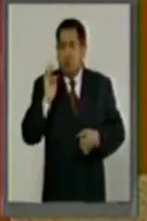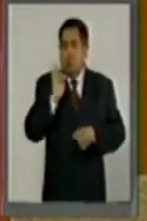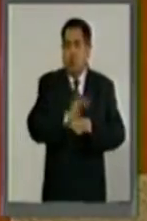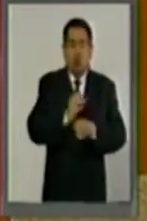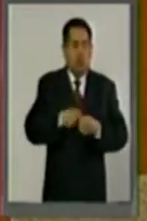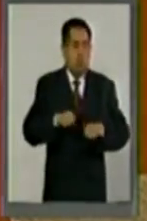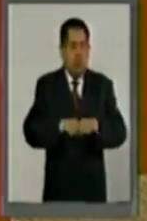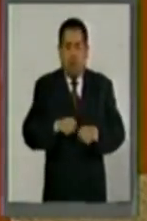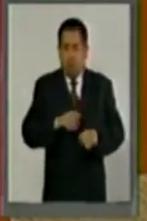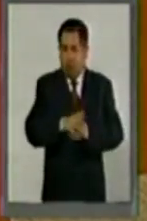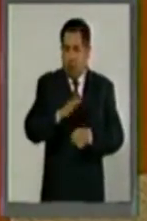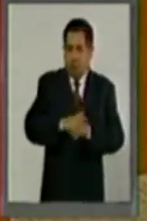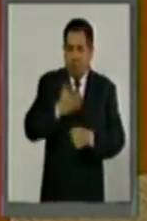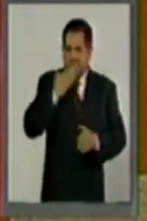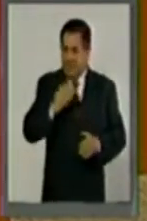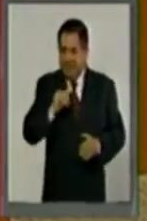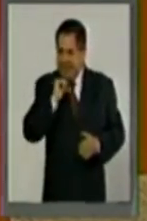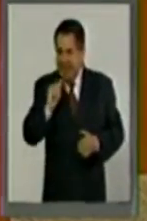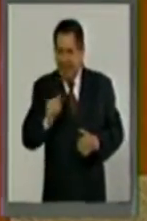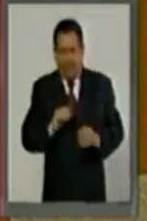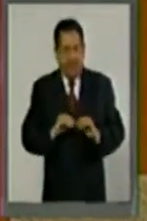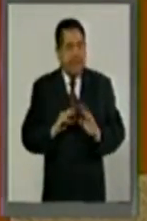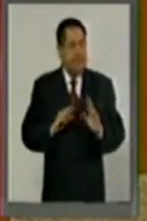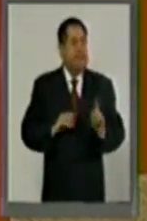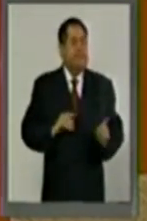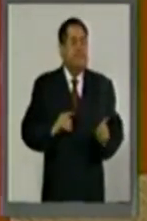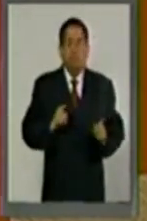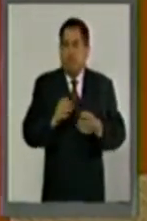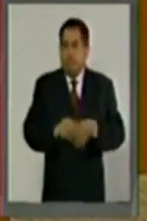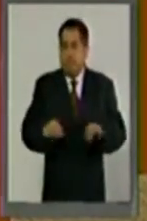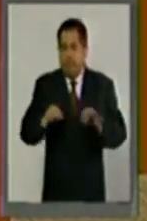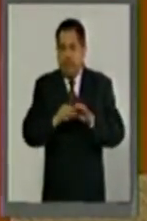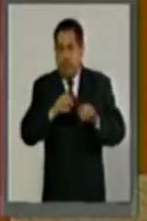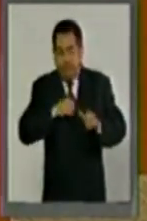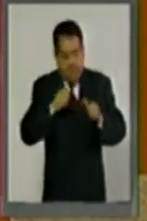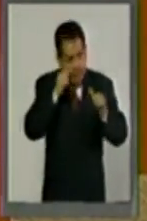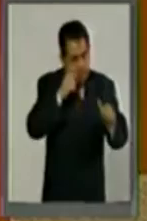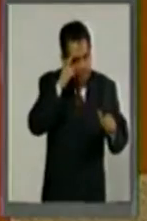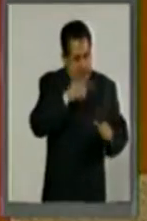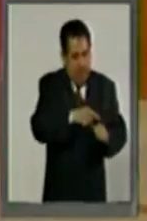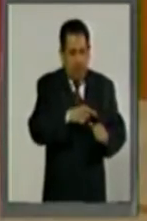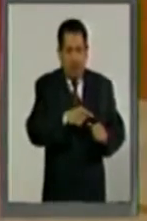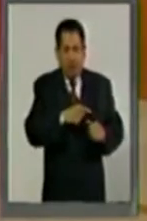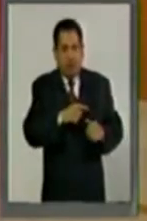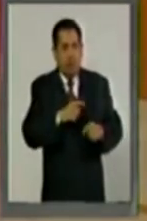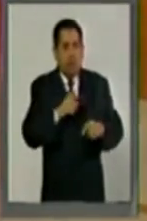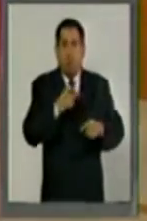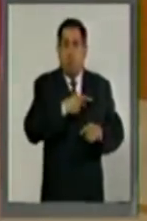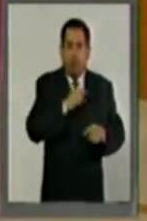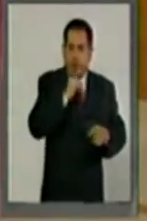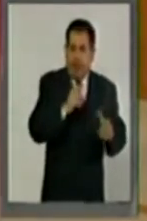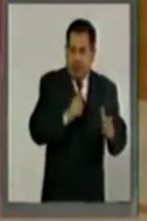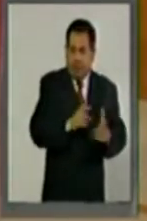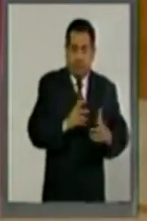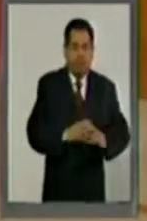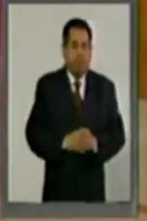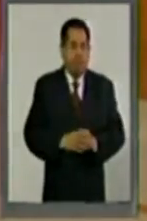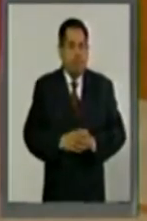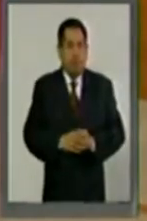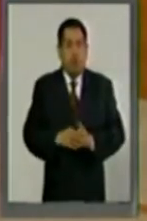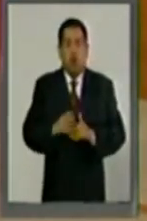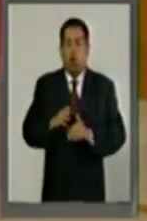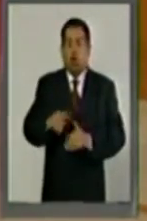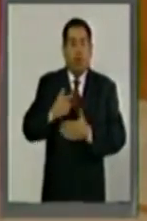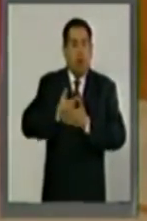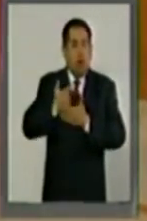social insuficiente, la cual es clave para reducir la pobreza extrema. De acuerdo con la encuesta de ingresos y gastos